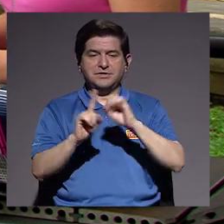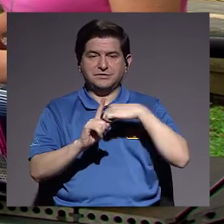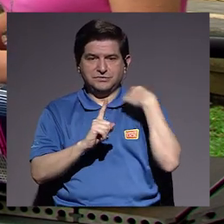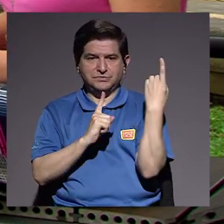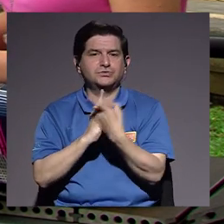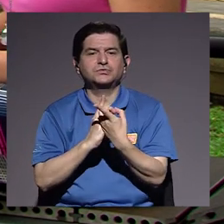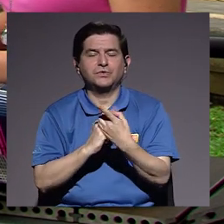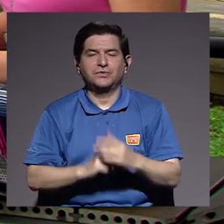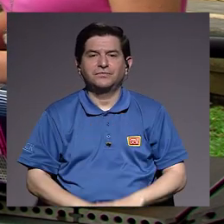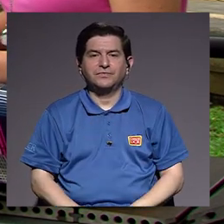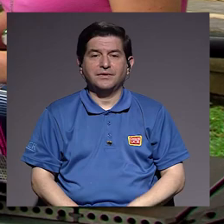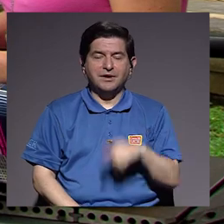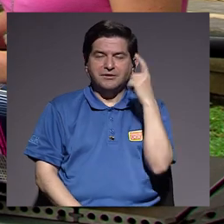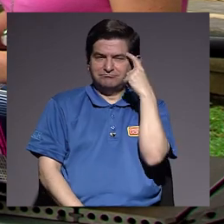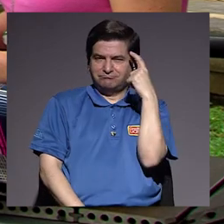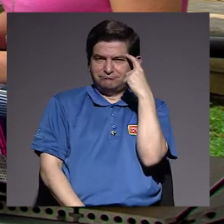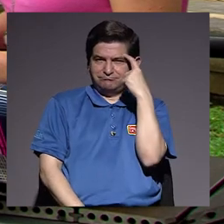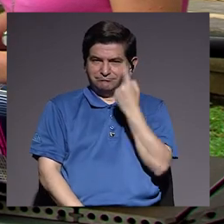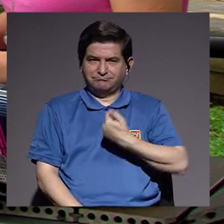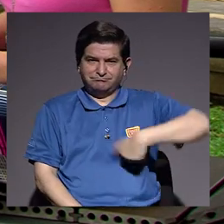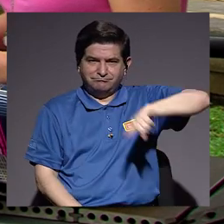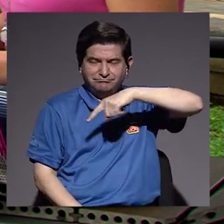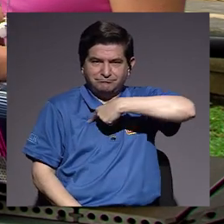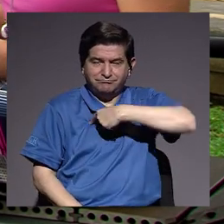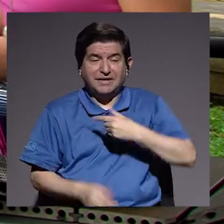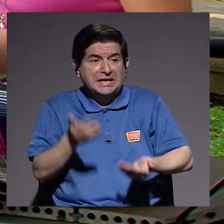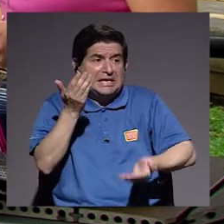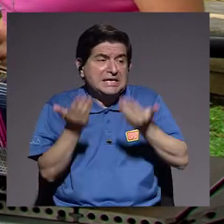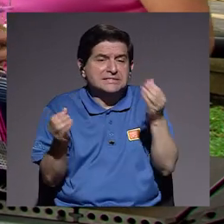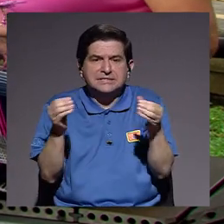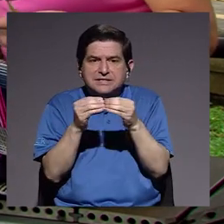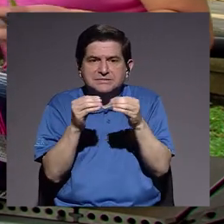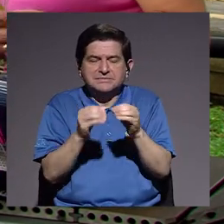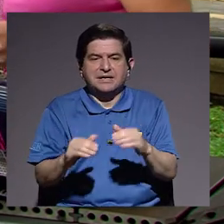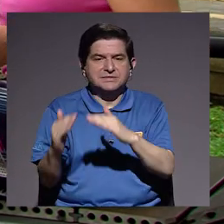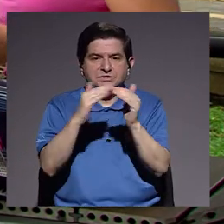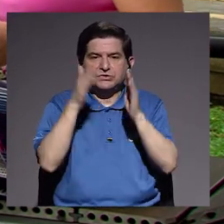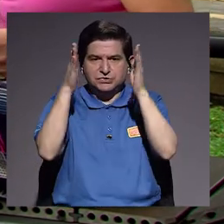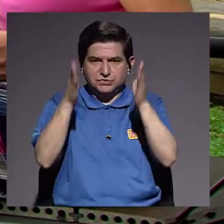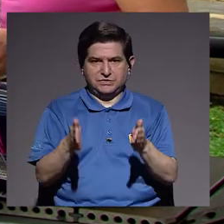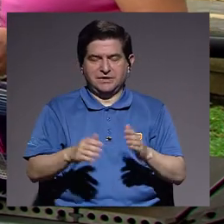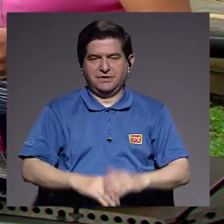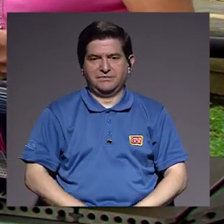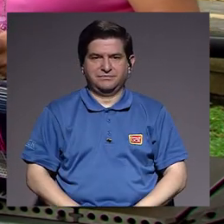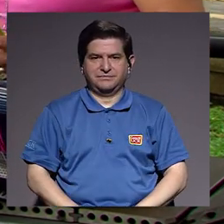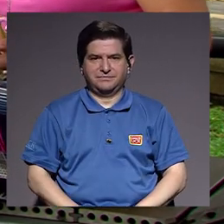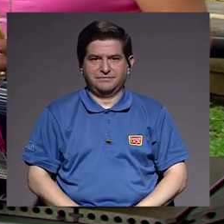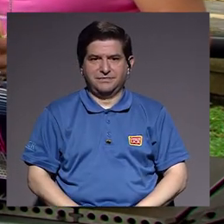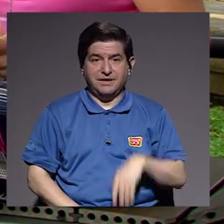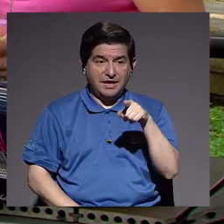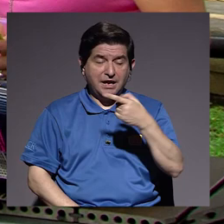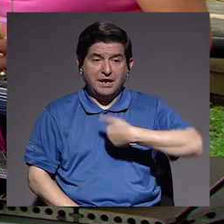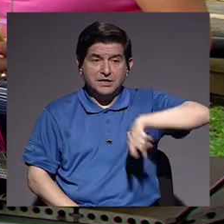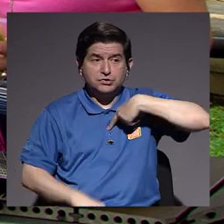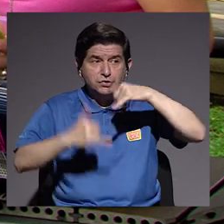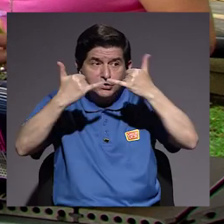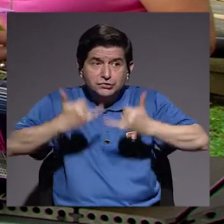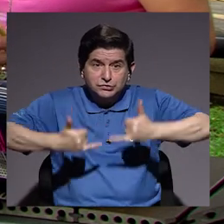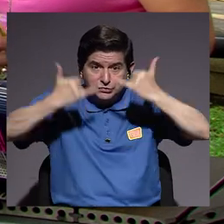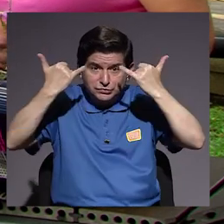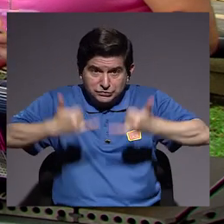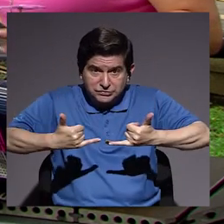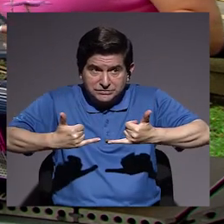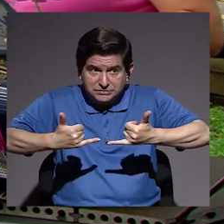pensarnos quizás más como ciudadanos, ¿verdad? Y ciudadanías, que es algo que hemos venido como también reflexionando